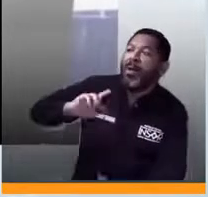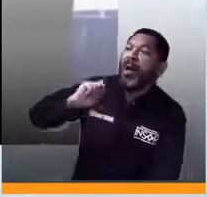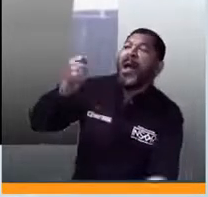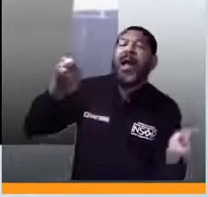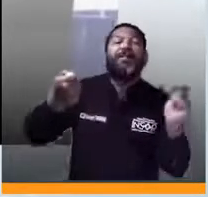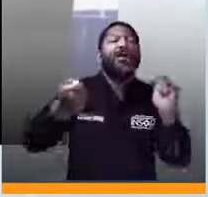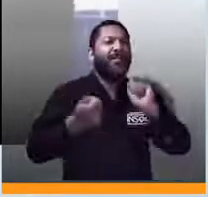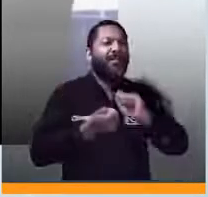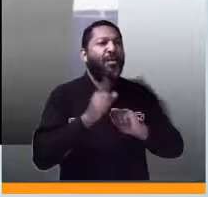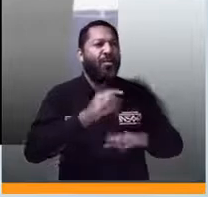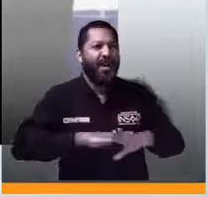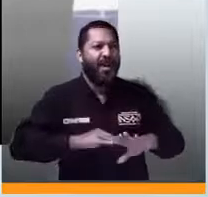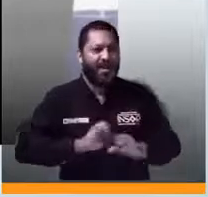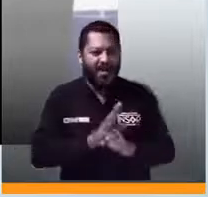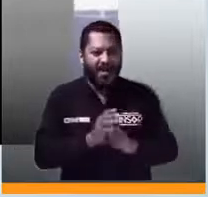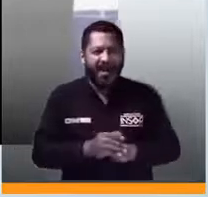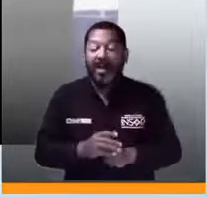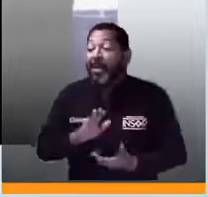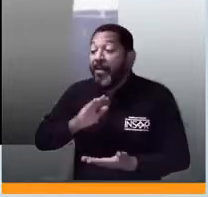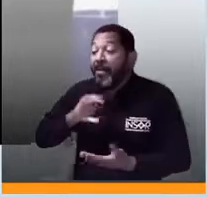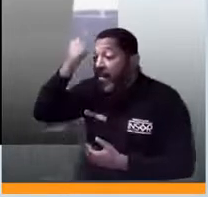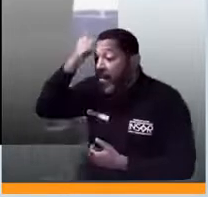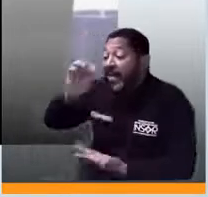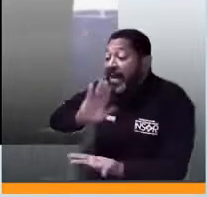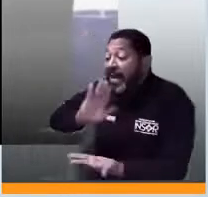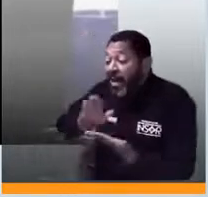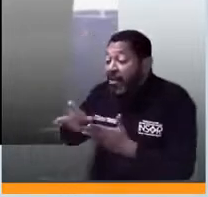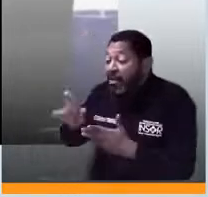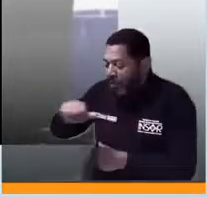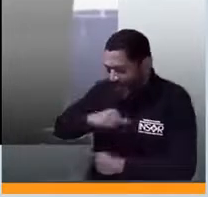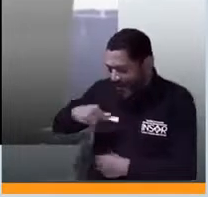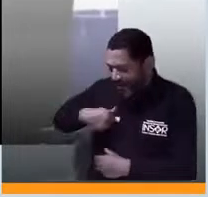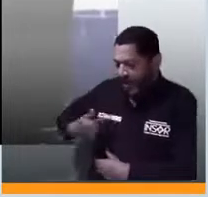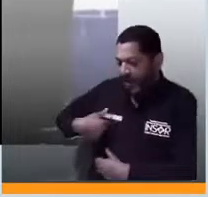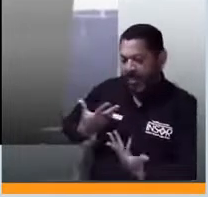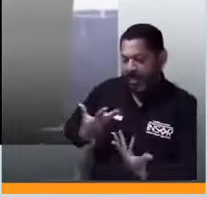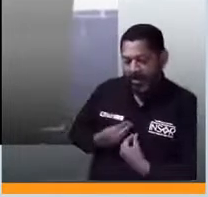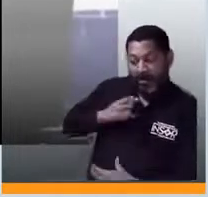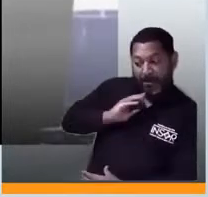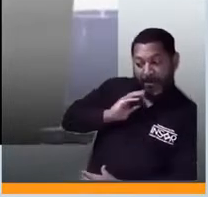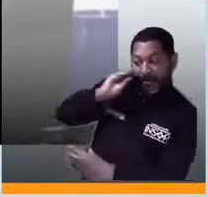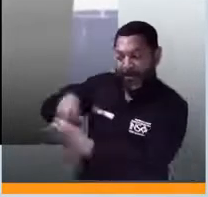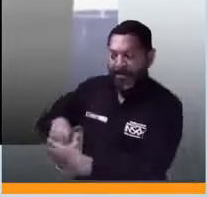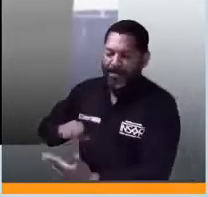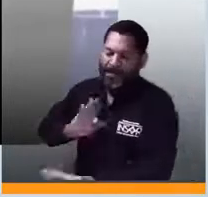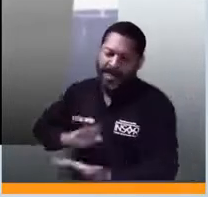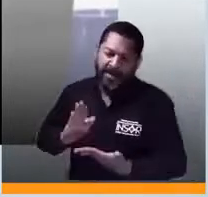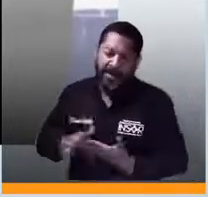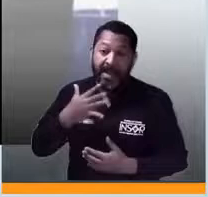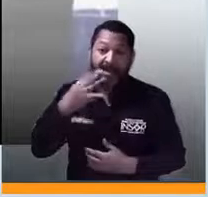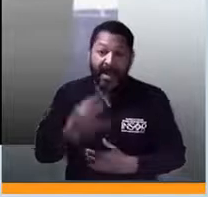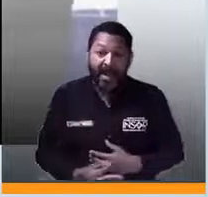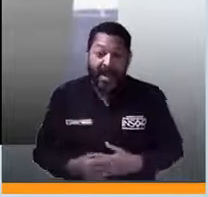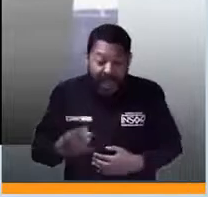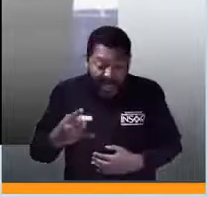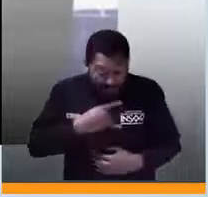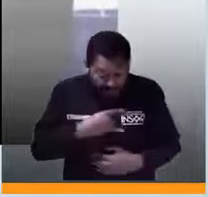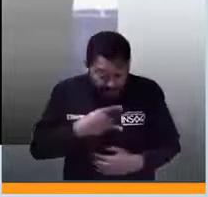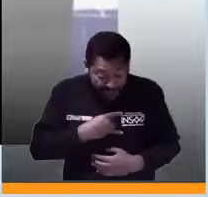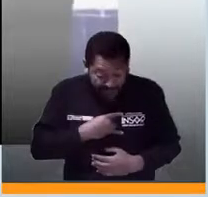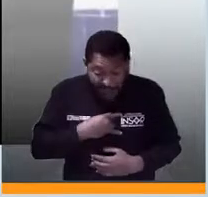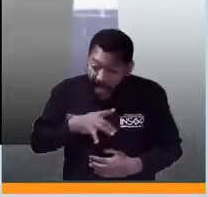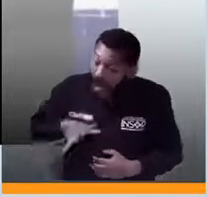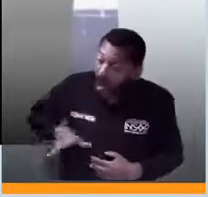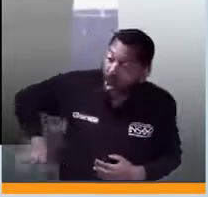y sobre todo mis excusas por haberles invadido sus espacios, pero sepan que nunca fue tan cierta la frase de que la universidad somos todos y la